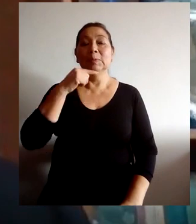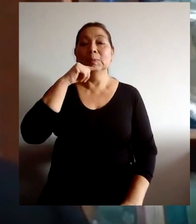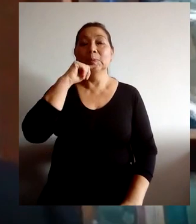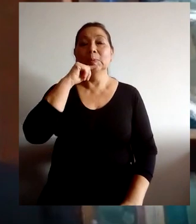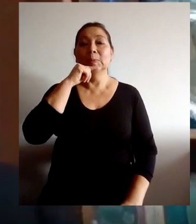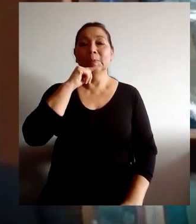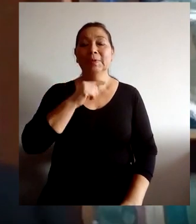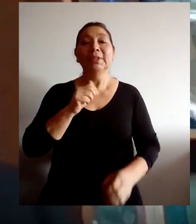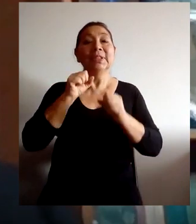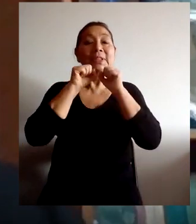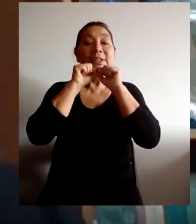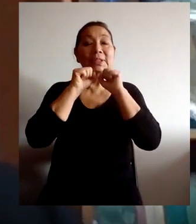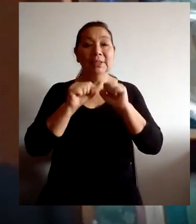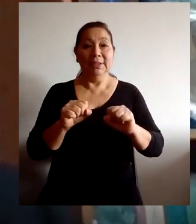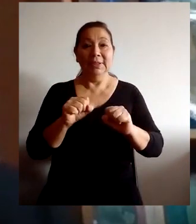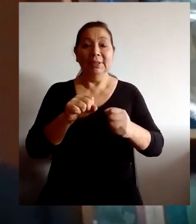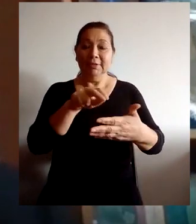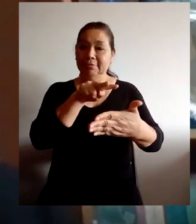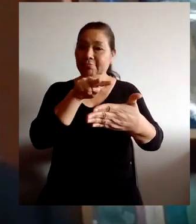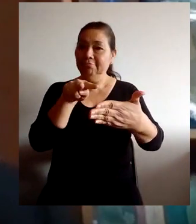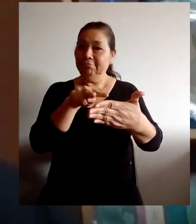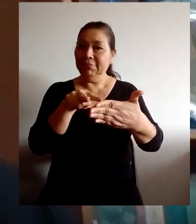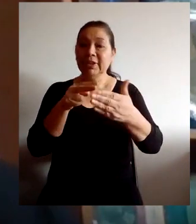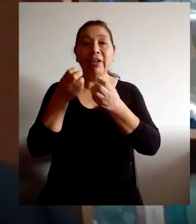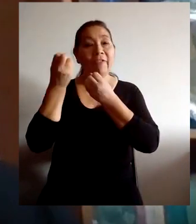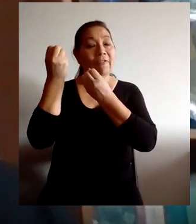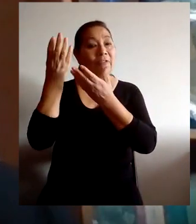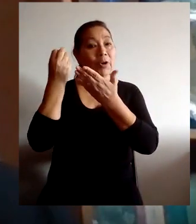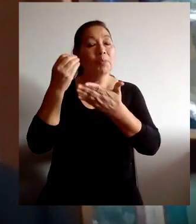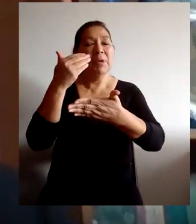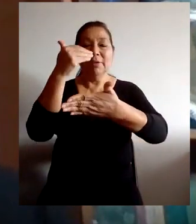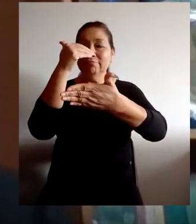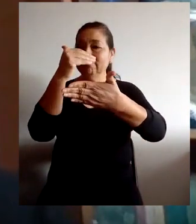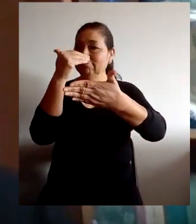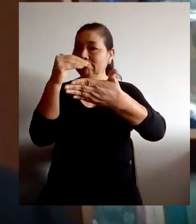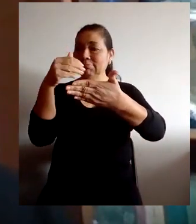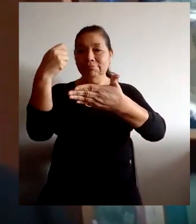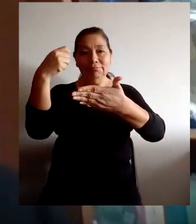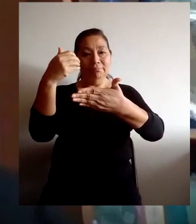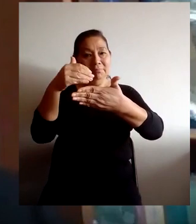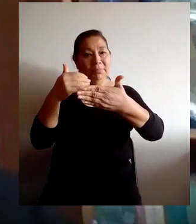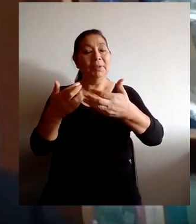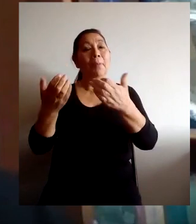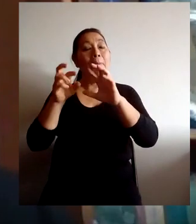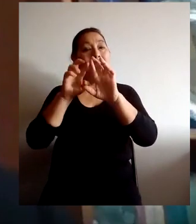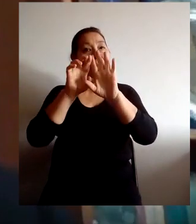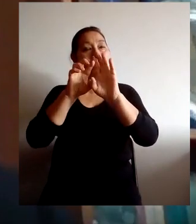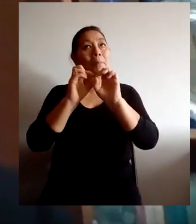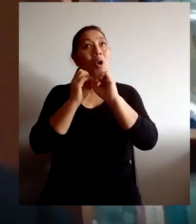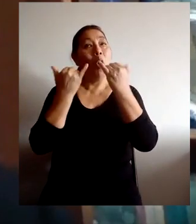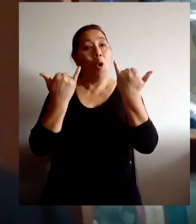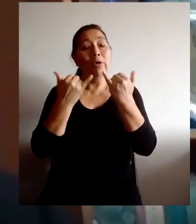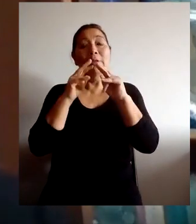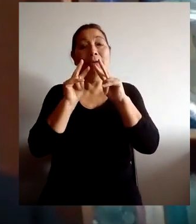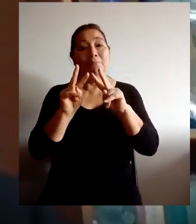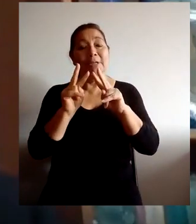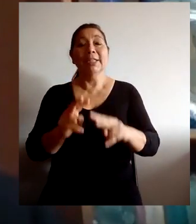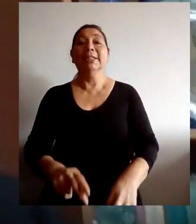sido programadas para vista de causa en la fecha. Informe, señora secretaria